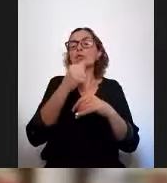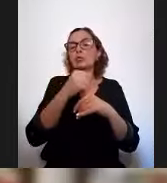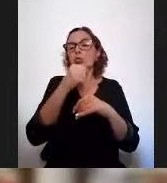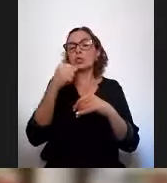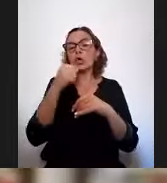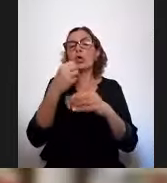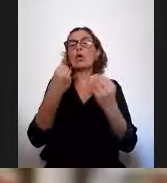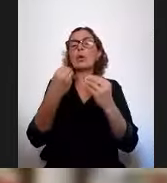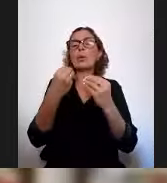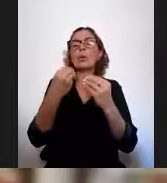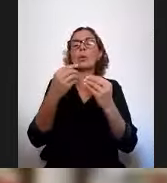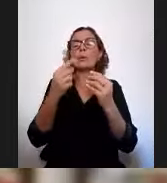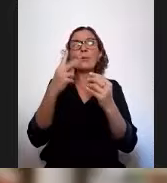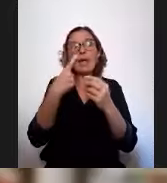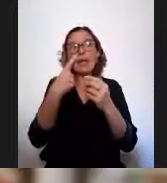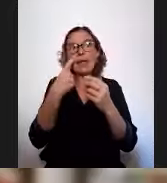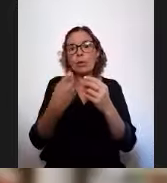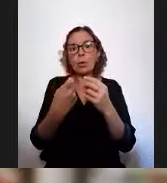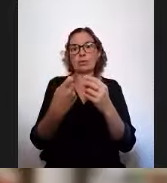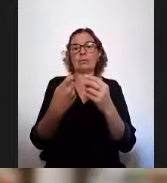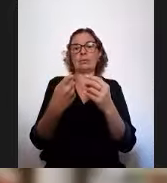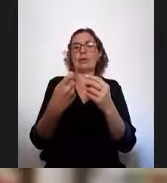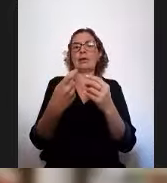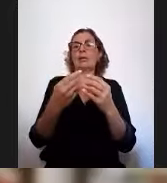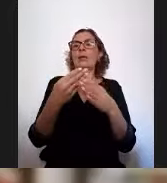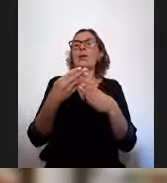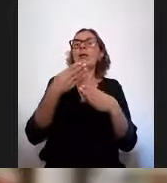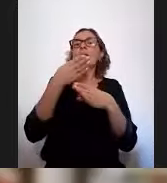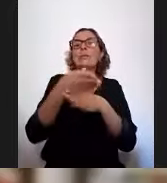voy a medir si voy